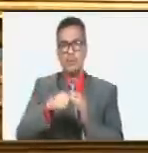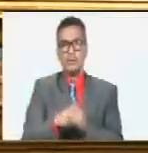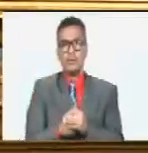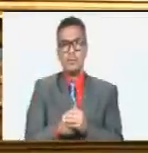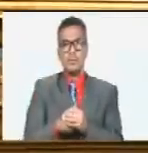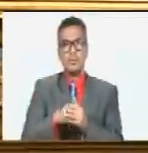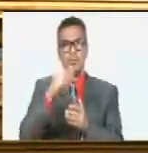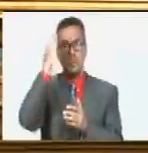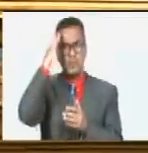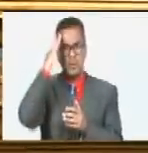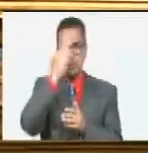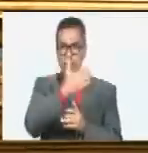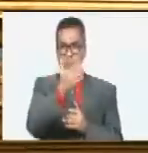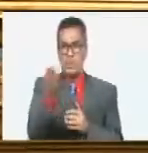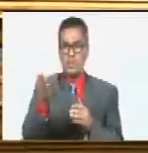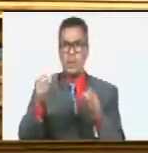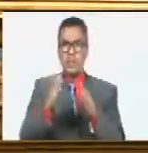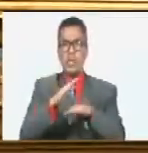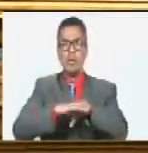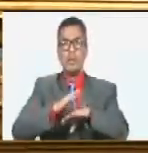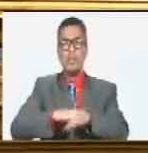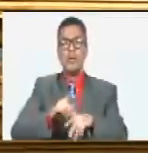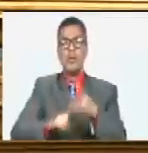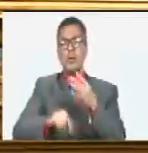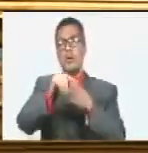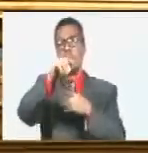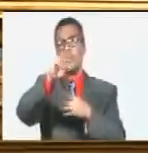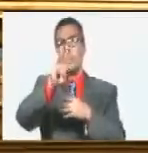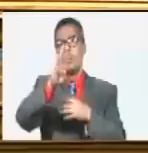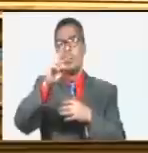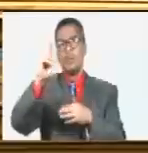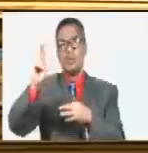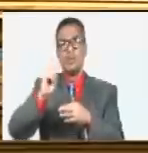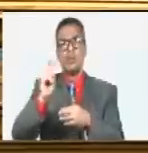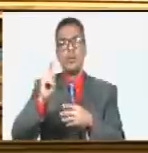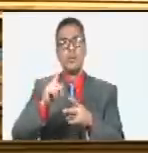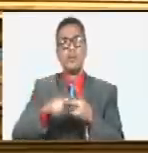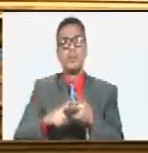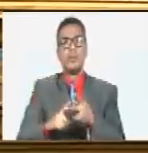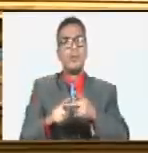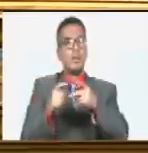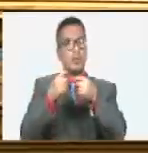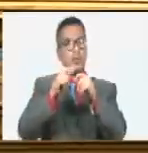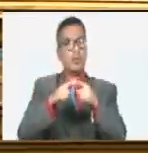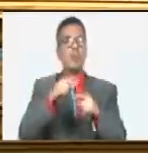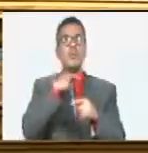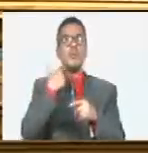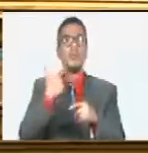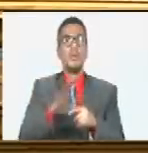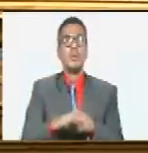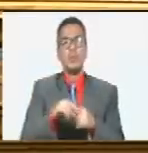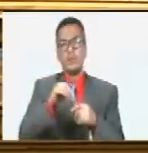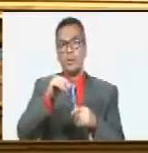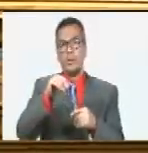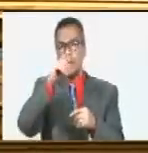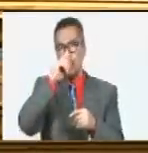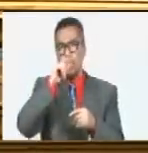¿Ustedes saben qué pasaba en la Cuarta República con la tasa de mortalidad en los años electorales?